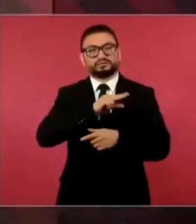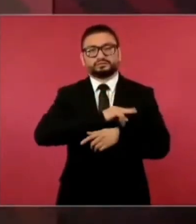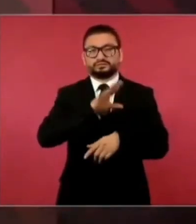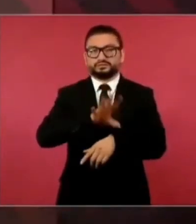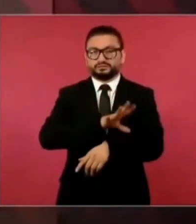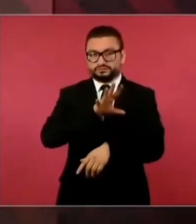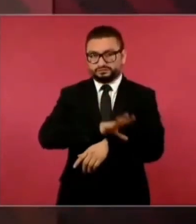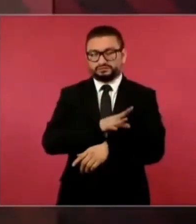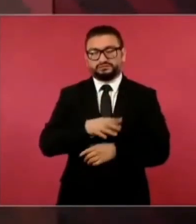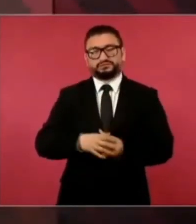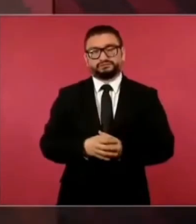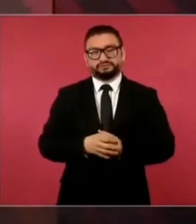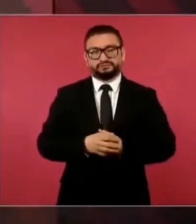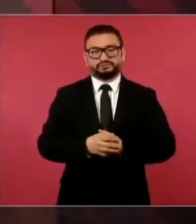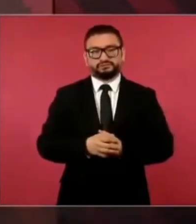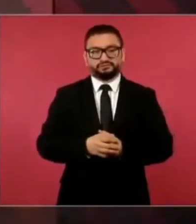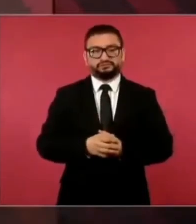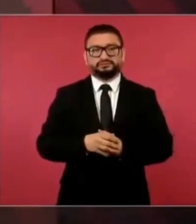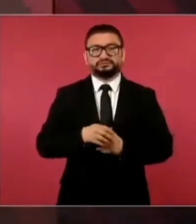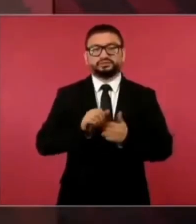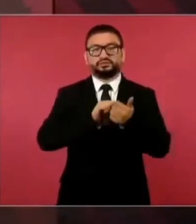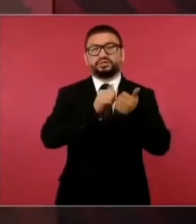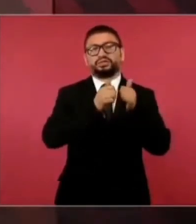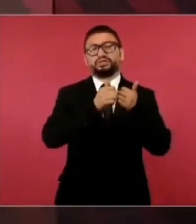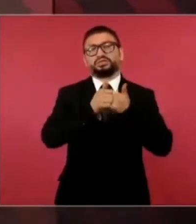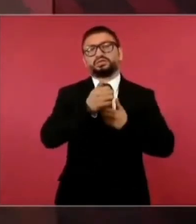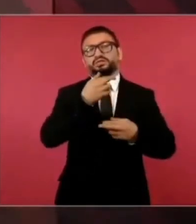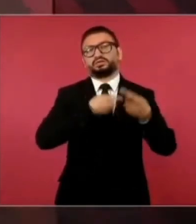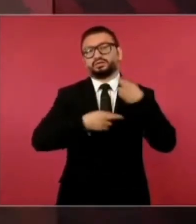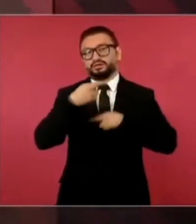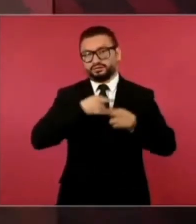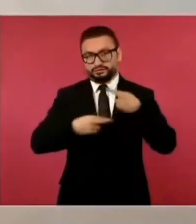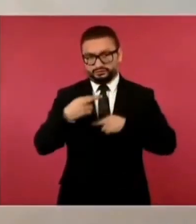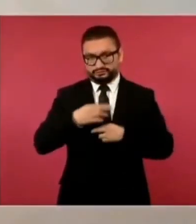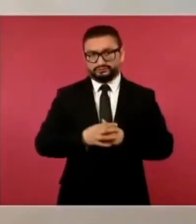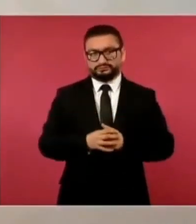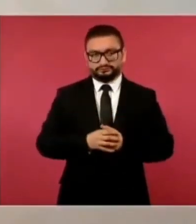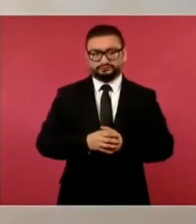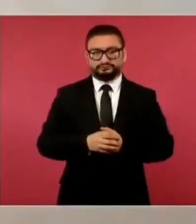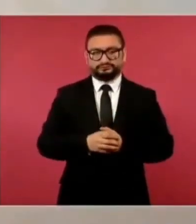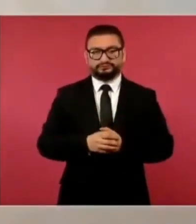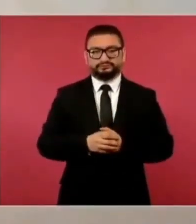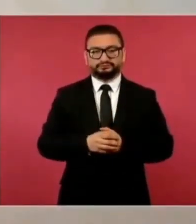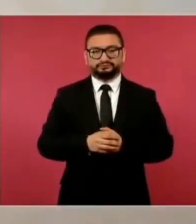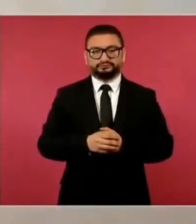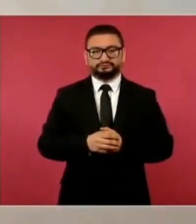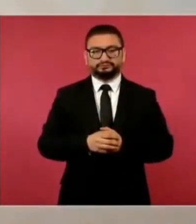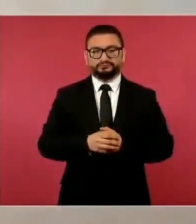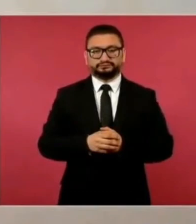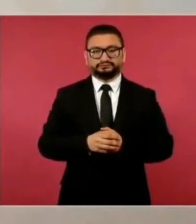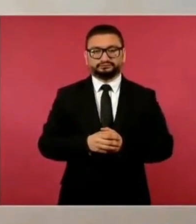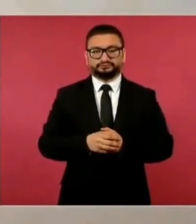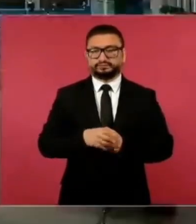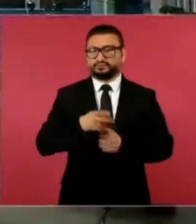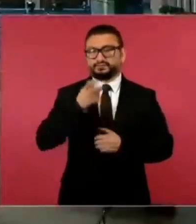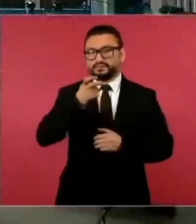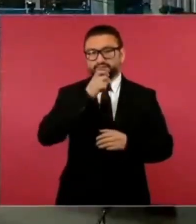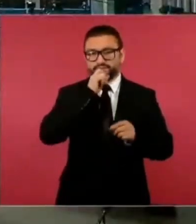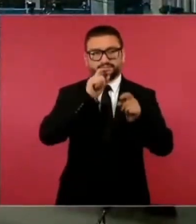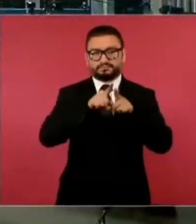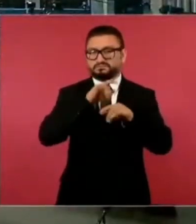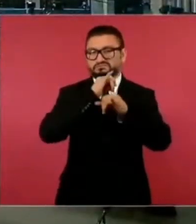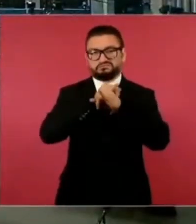eléctrica, dar marcha atrás a lo que se había logrado. Pues es lo mismo del